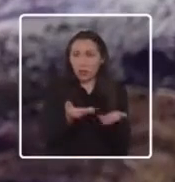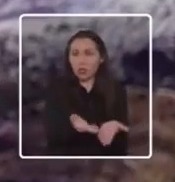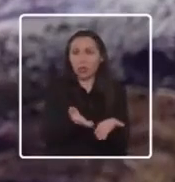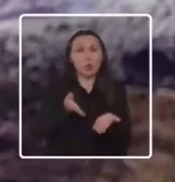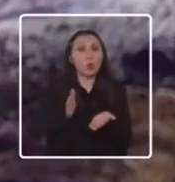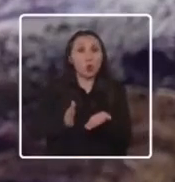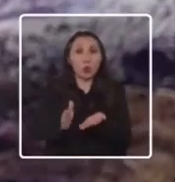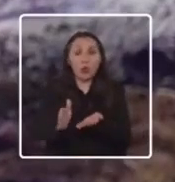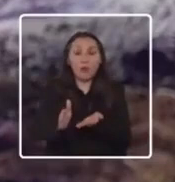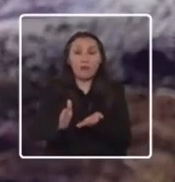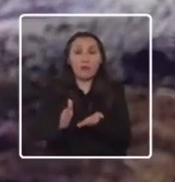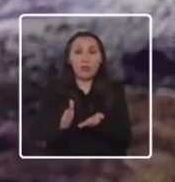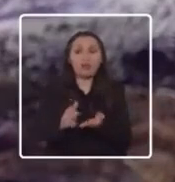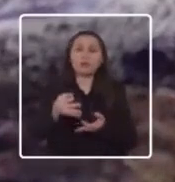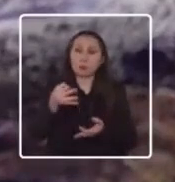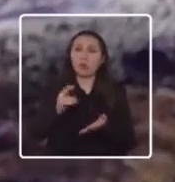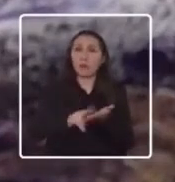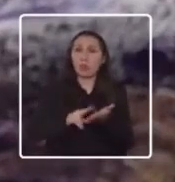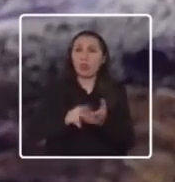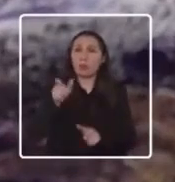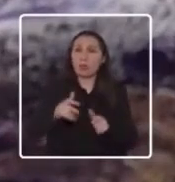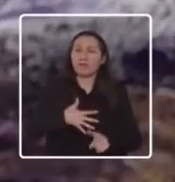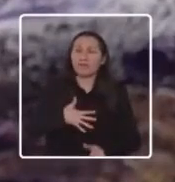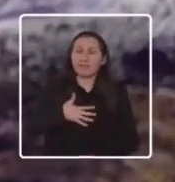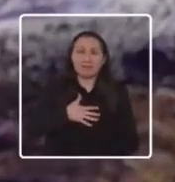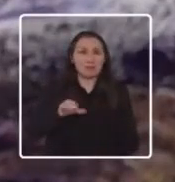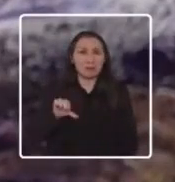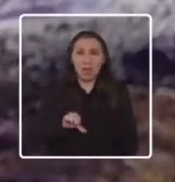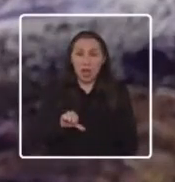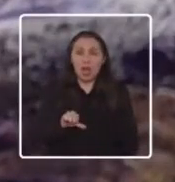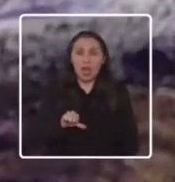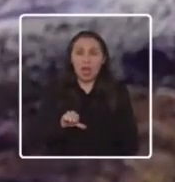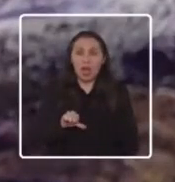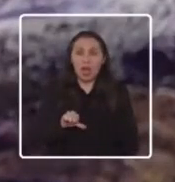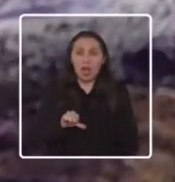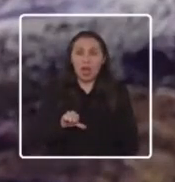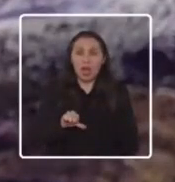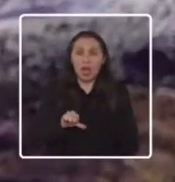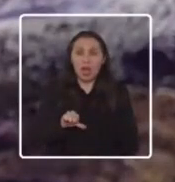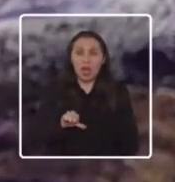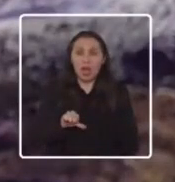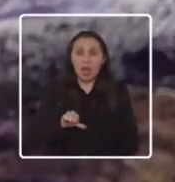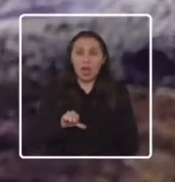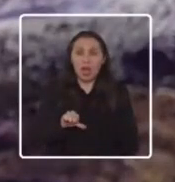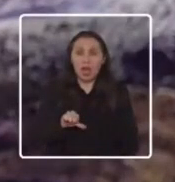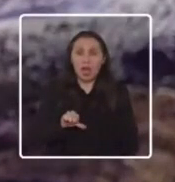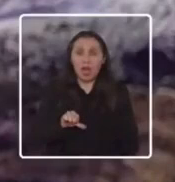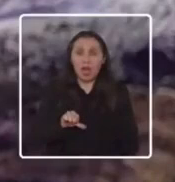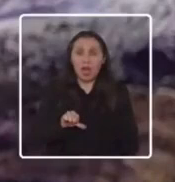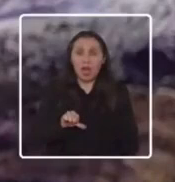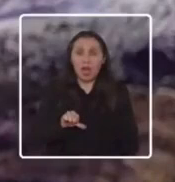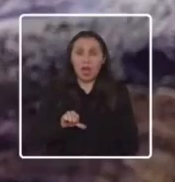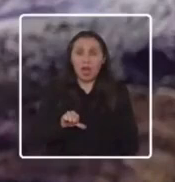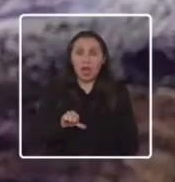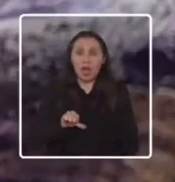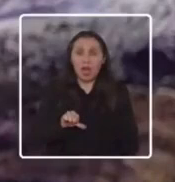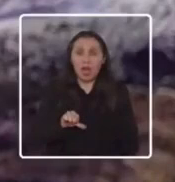que siguen causando un legítimo malestar que está presente. Gabriel Boric llegó